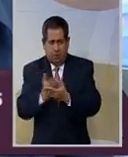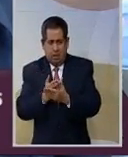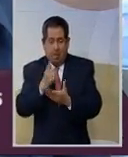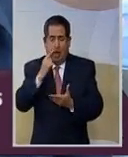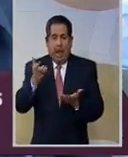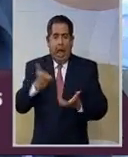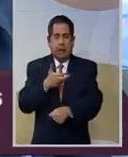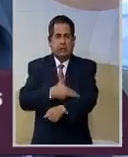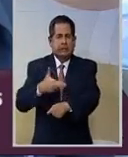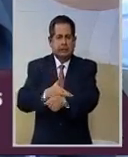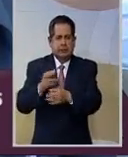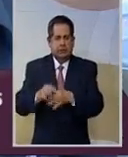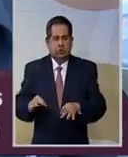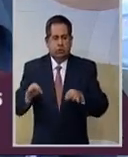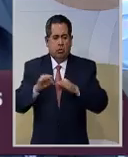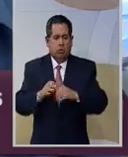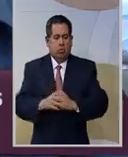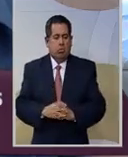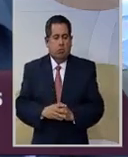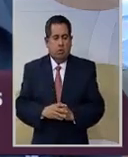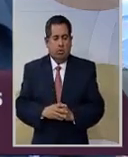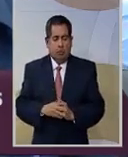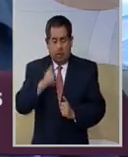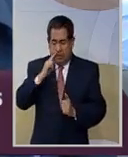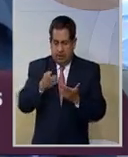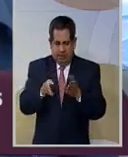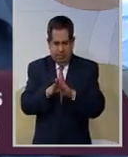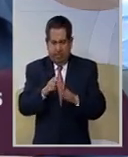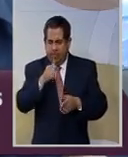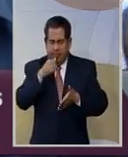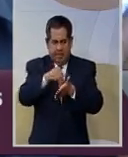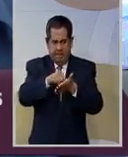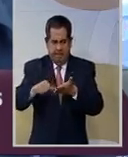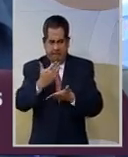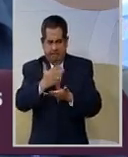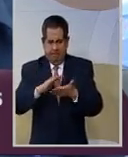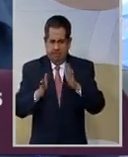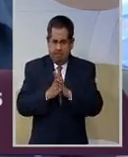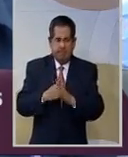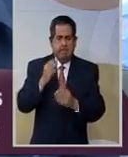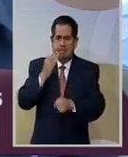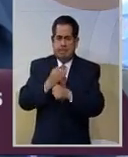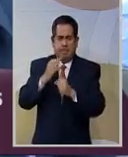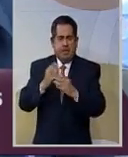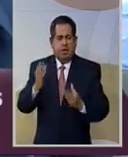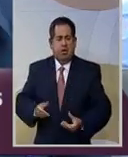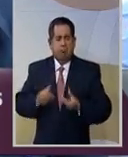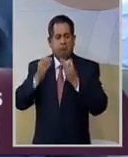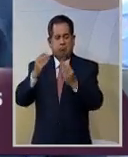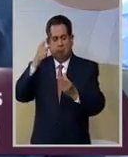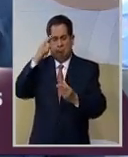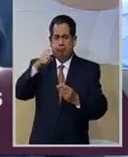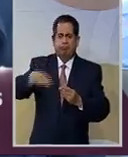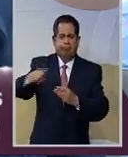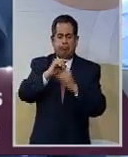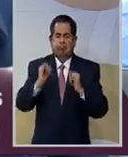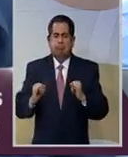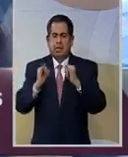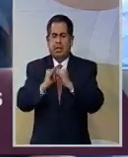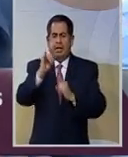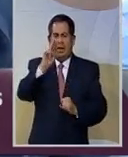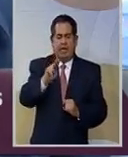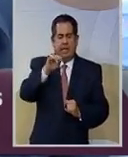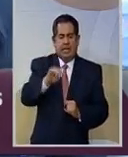que se termina aquí el cómputo, se sella el paquete y como tal se entrega para que las autoridades en el Instituto Nacional